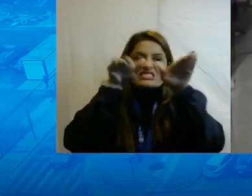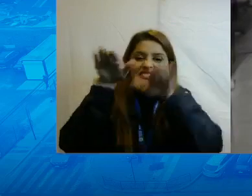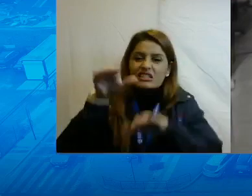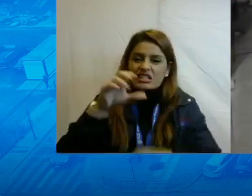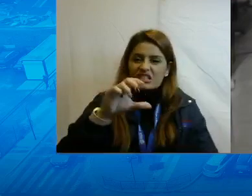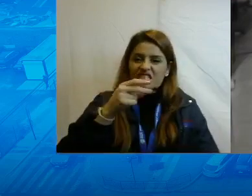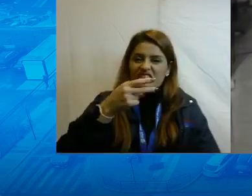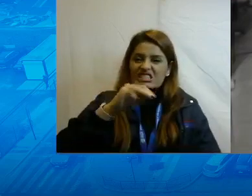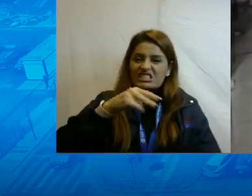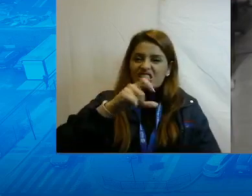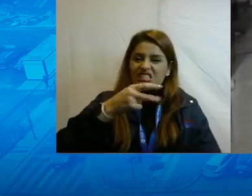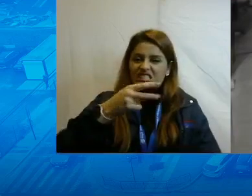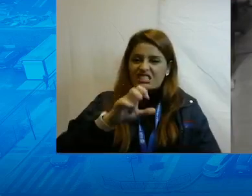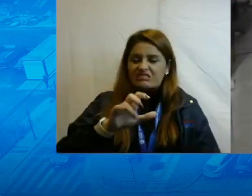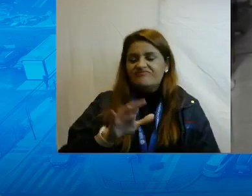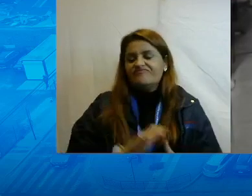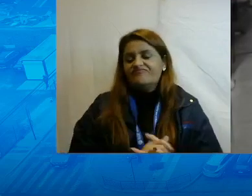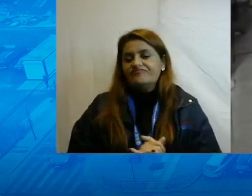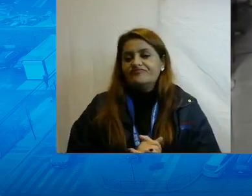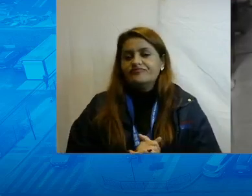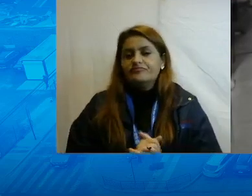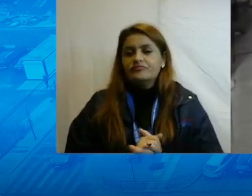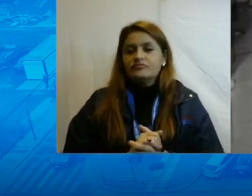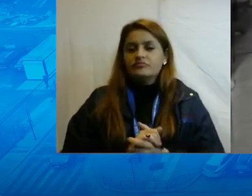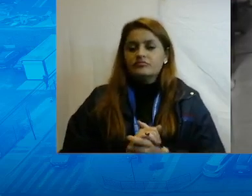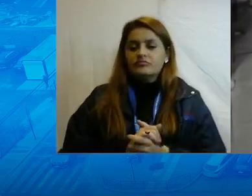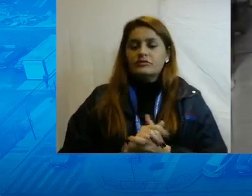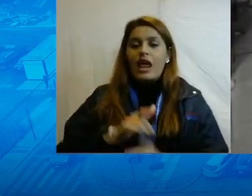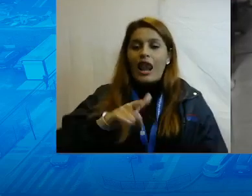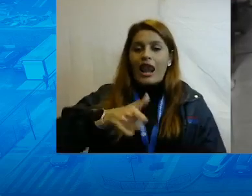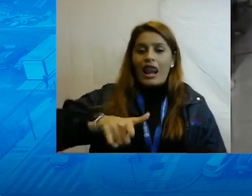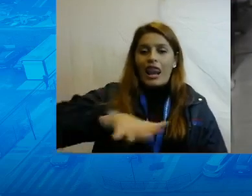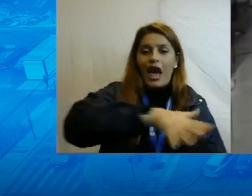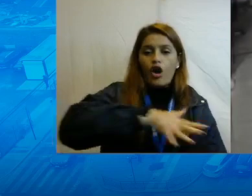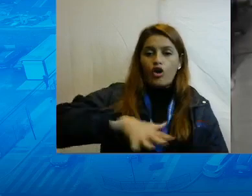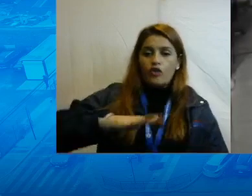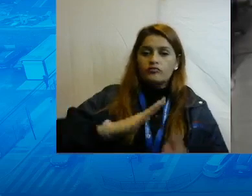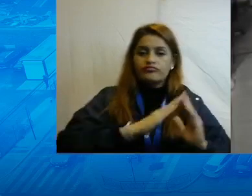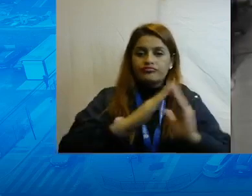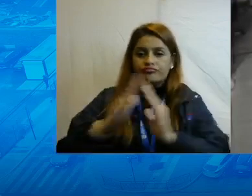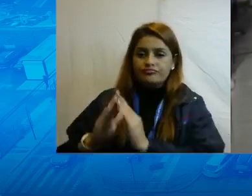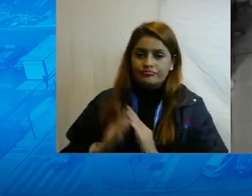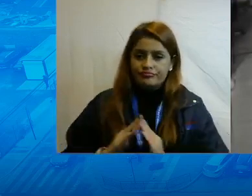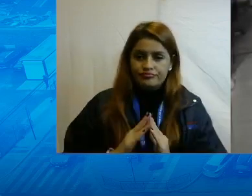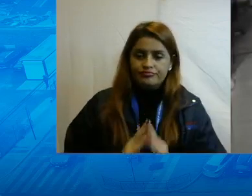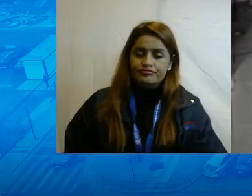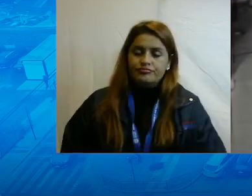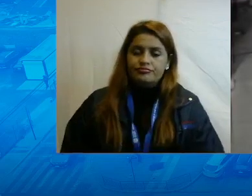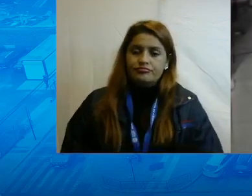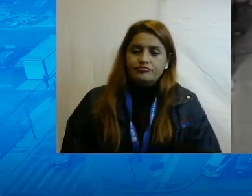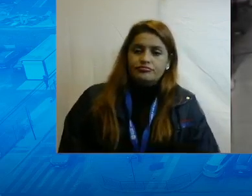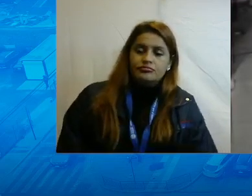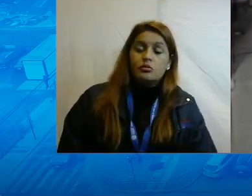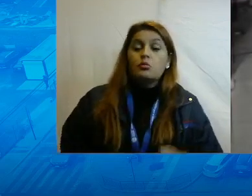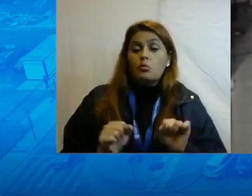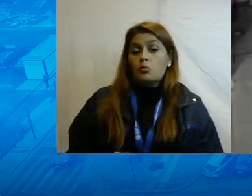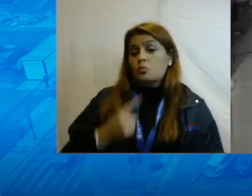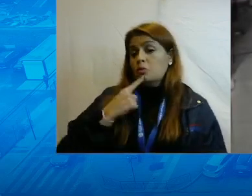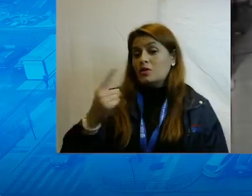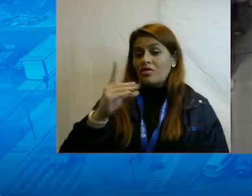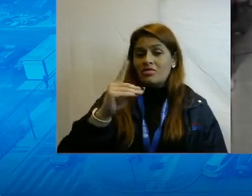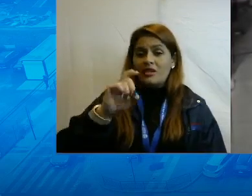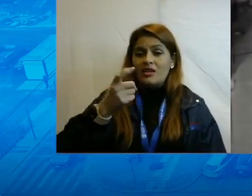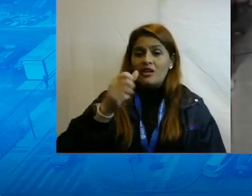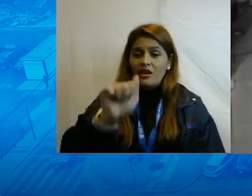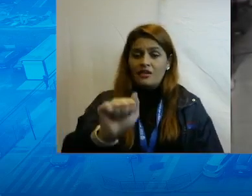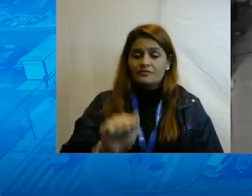mismo a la misma población de Los Lagos. Así que si se puede ver eso también con DGA y con la empresa